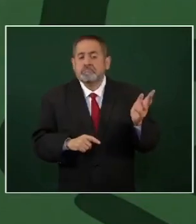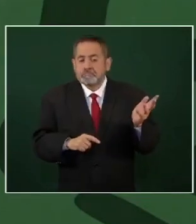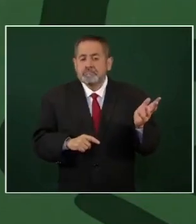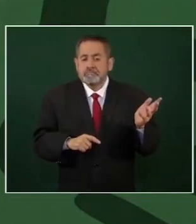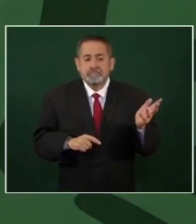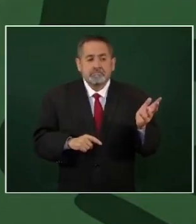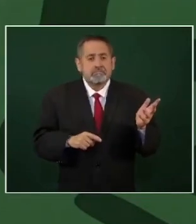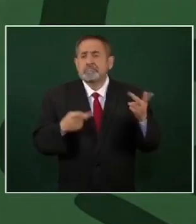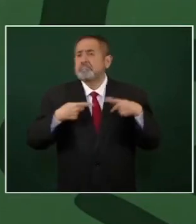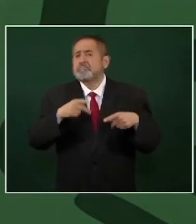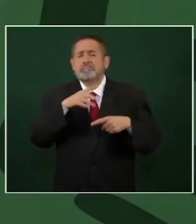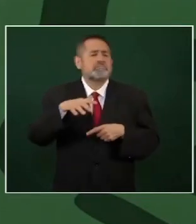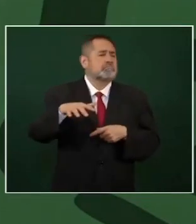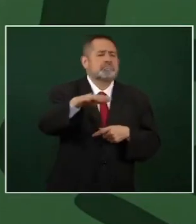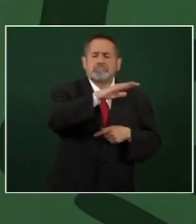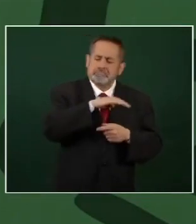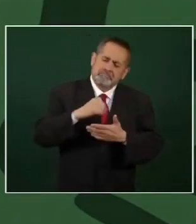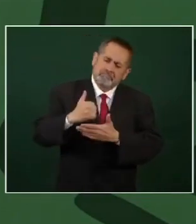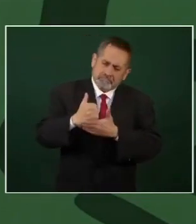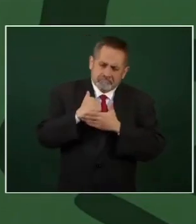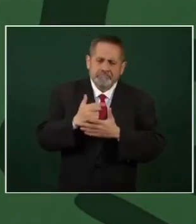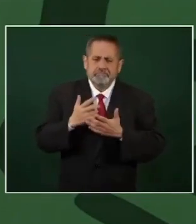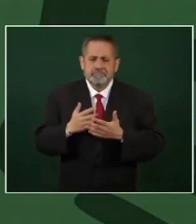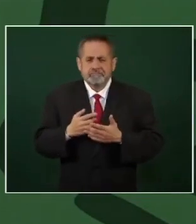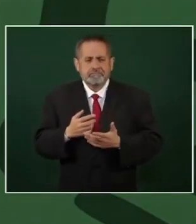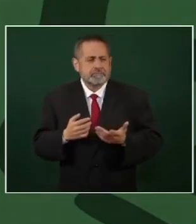que la gente nos ayude